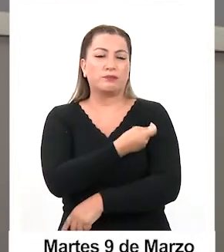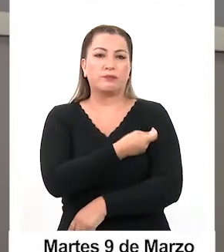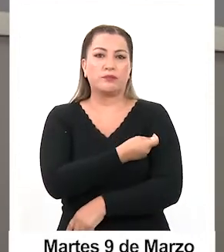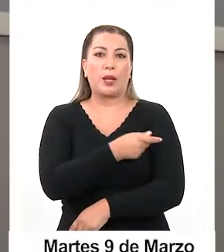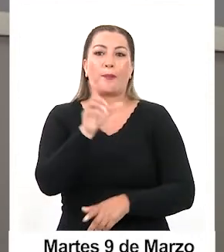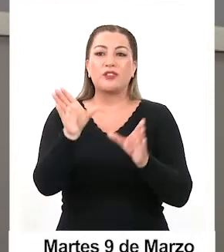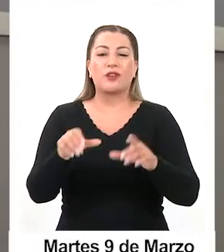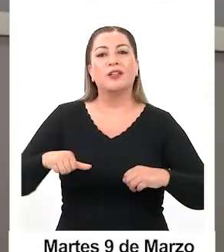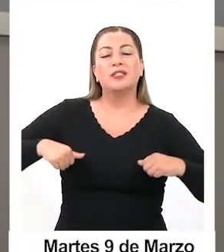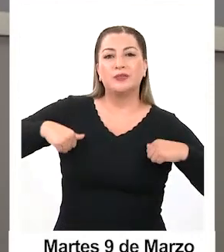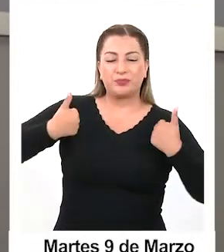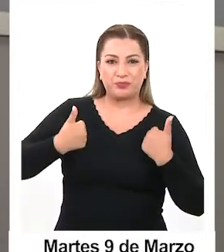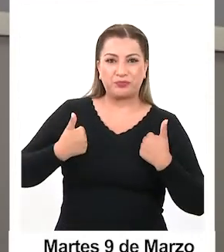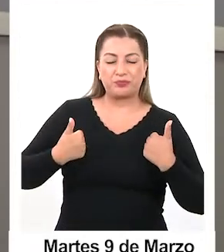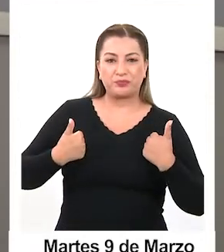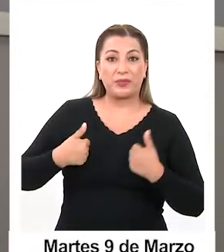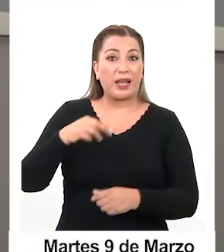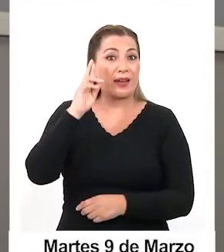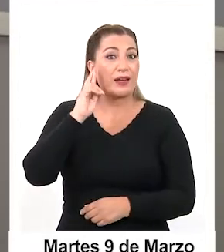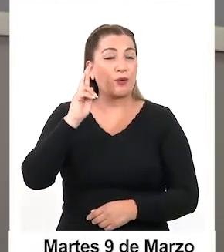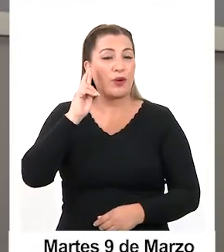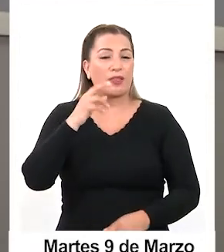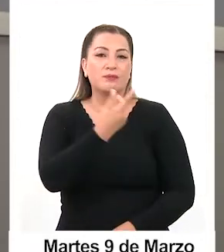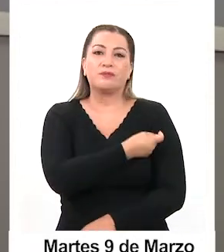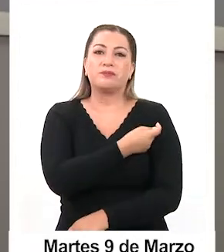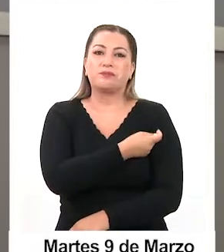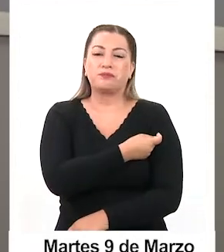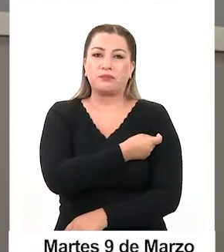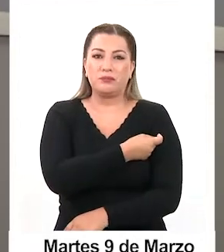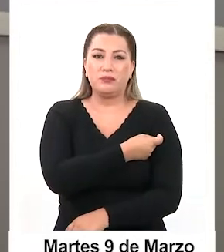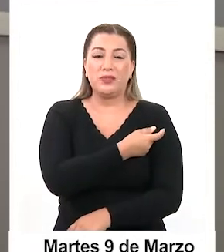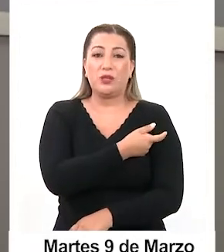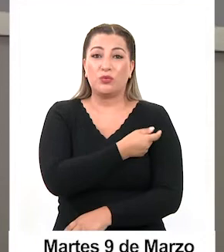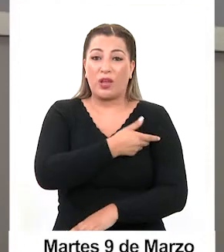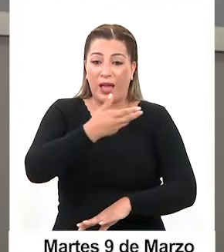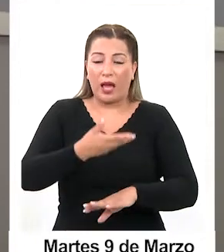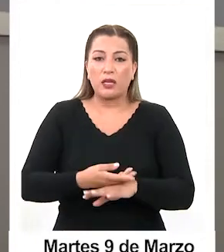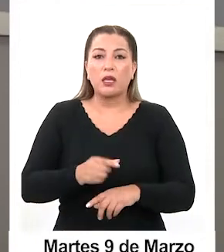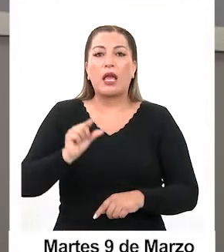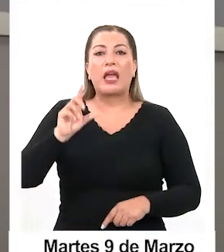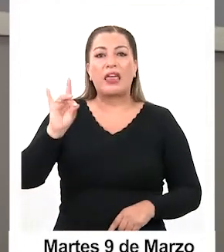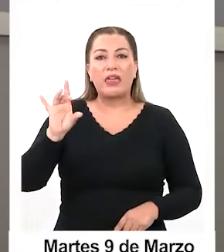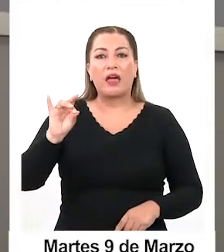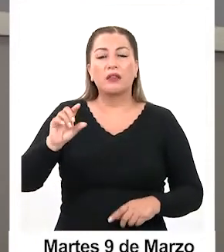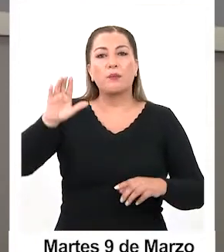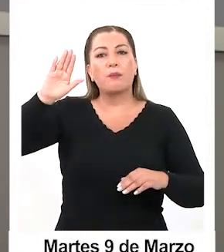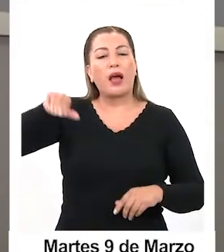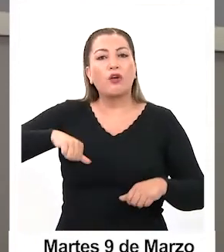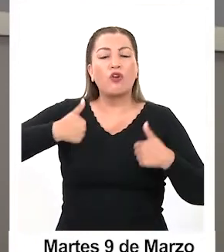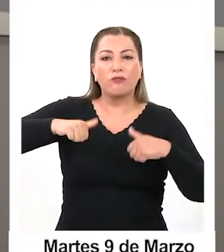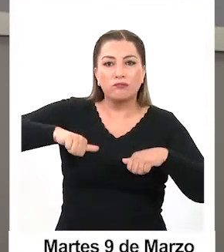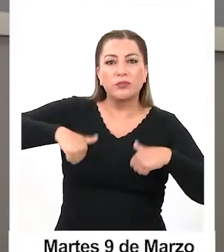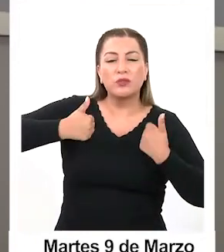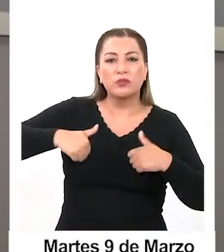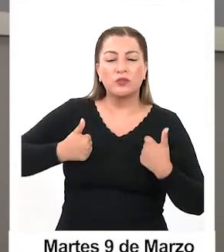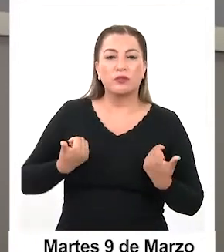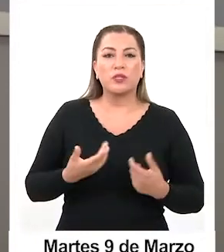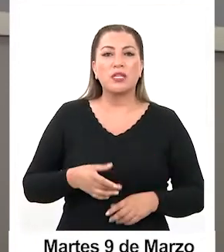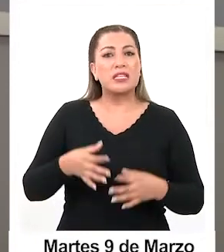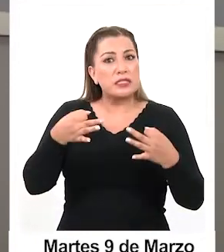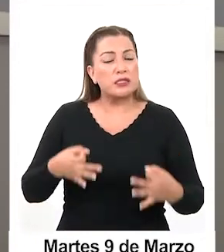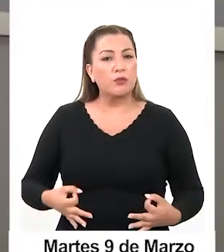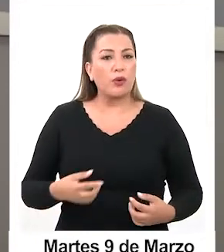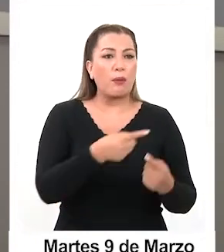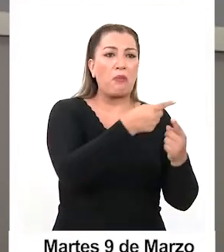más jóvenes, a recordar que la vacunación se fue abriendo conforme existe evidencia que permite establecer que las vacunas son seguras para